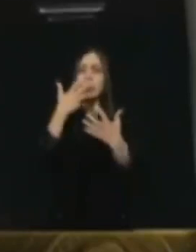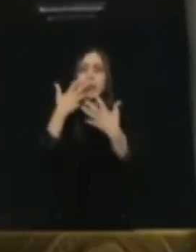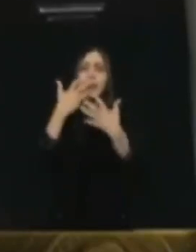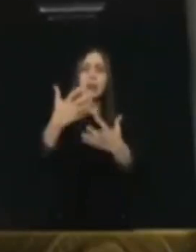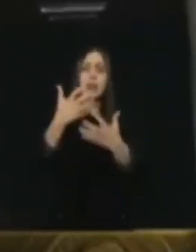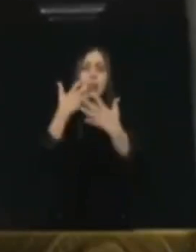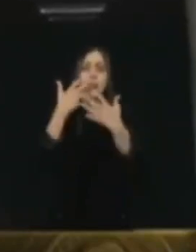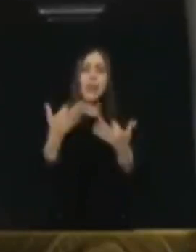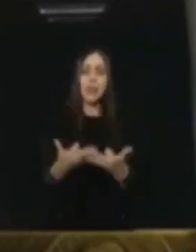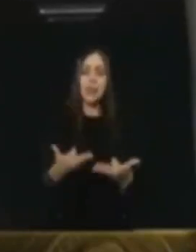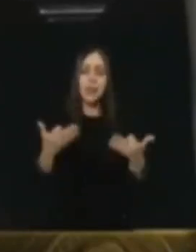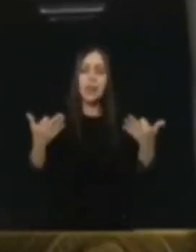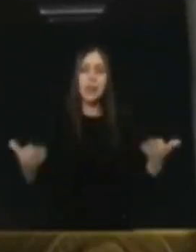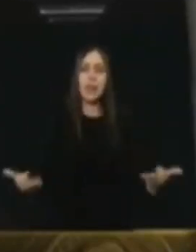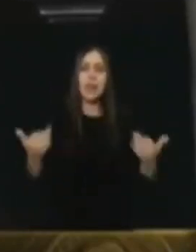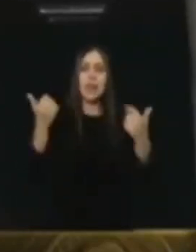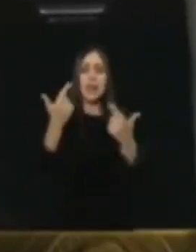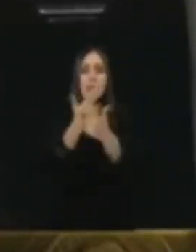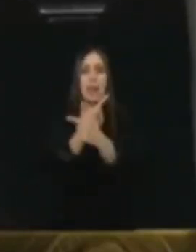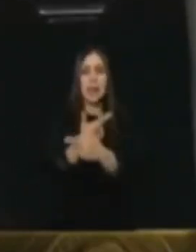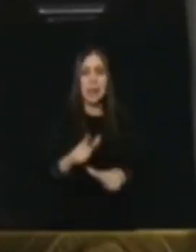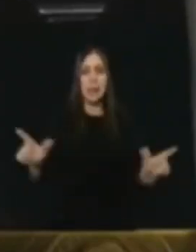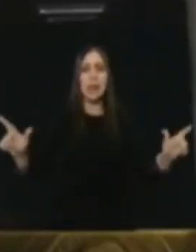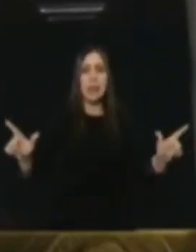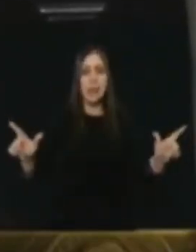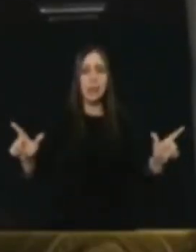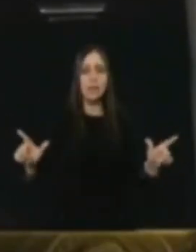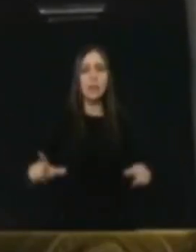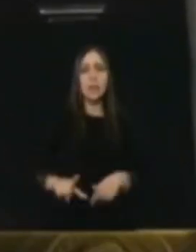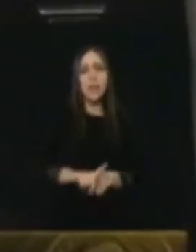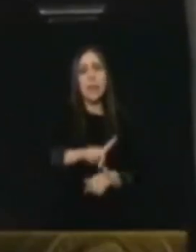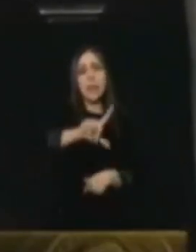libertad! Años más